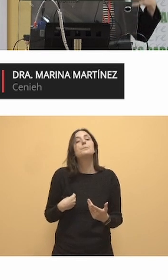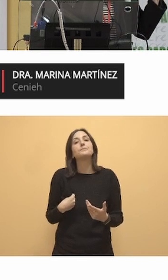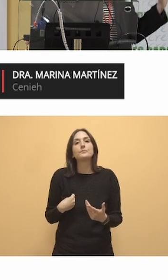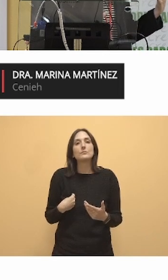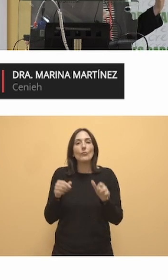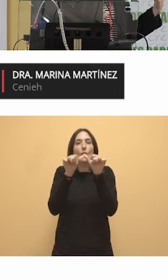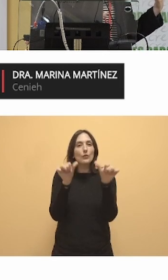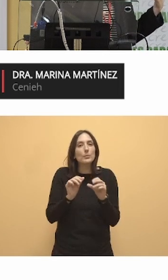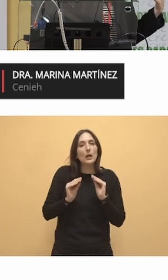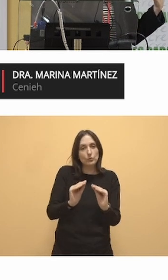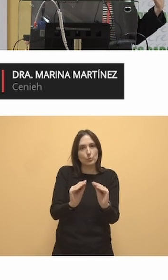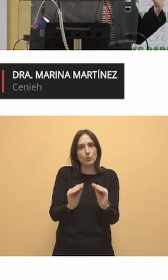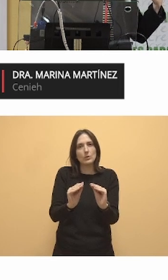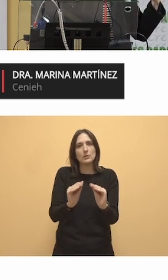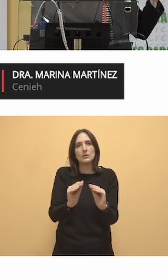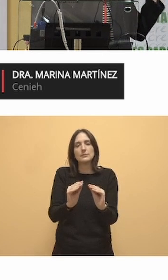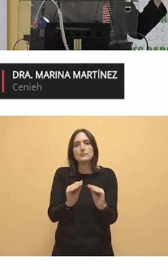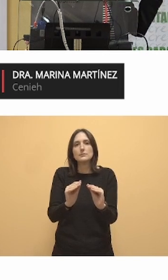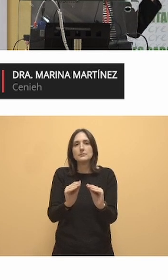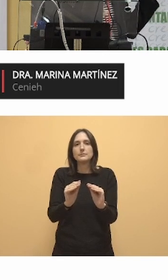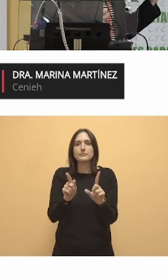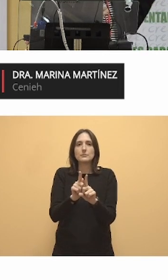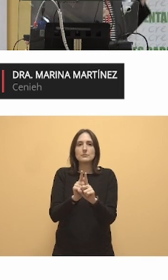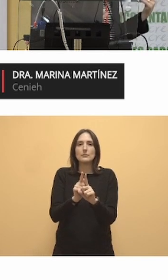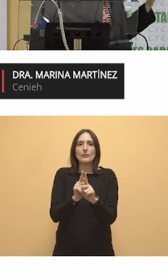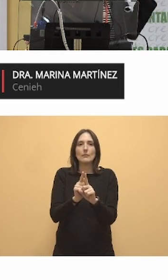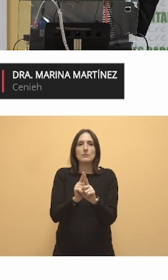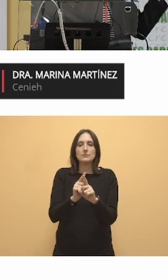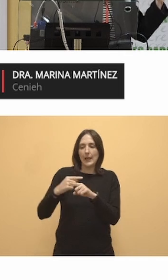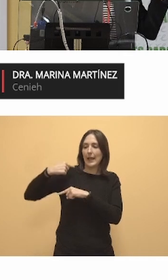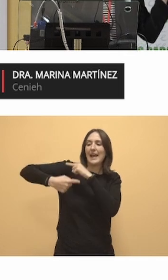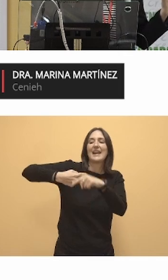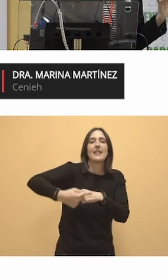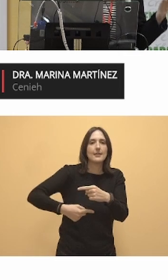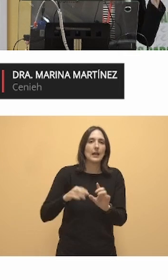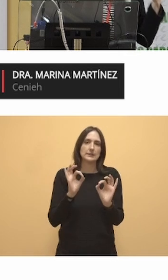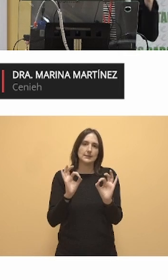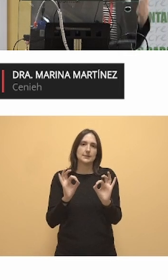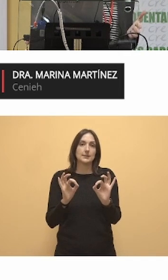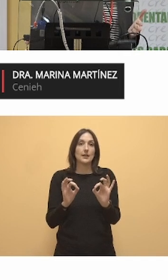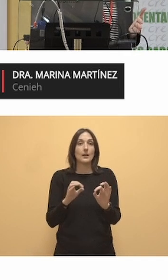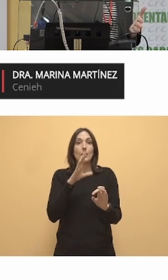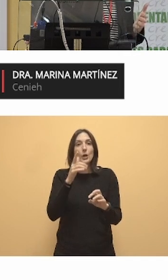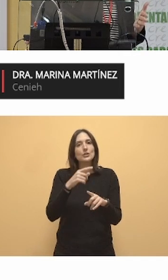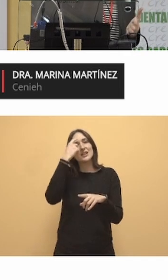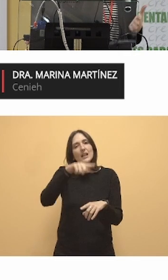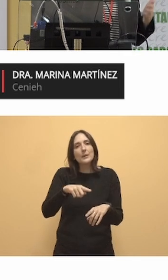su morfología es alta y fuertemente hereditaria, lo que nos permite, por tanto, diferenciar